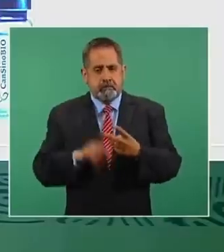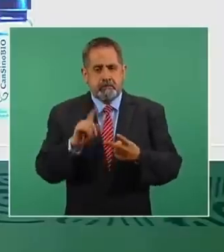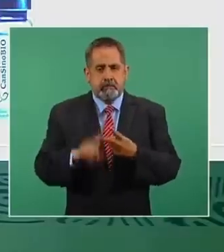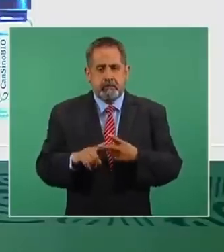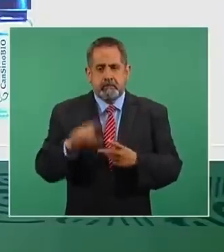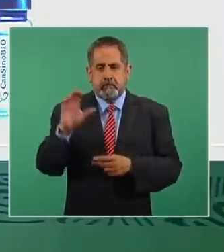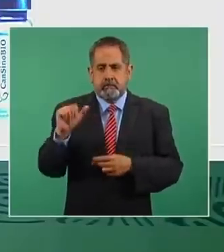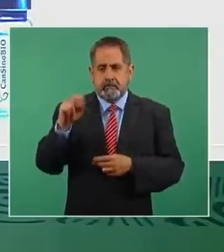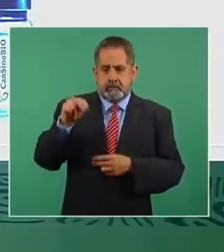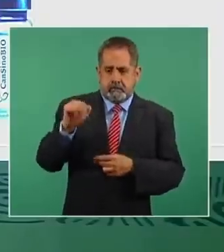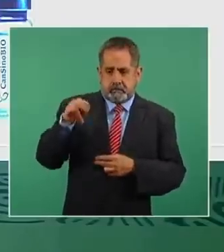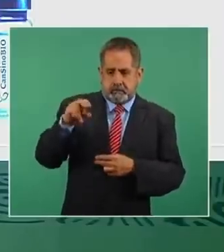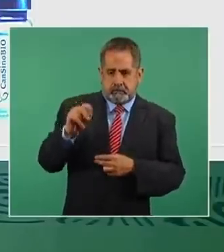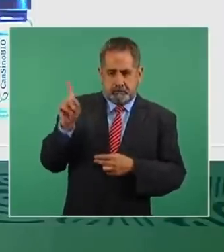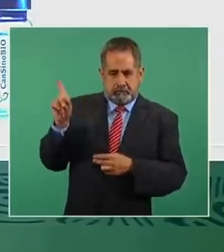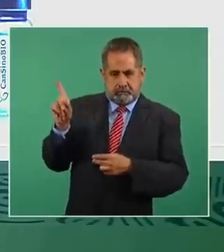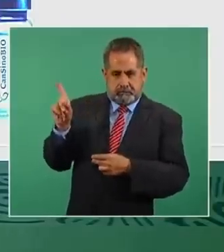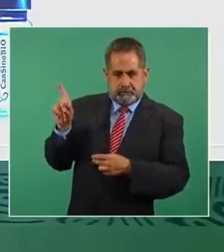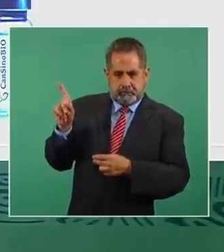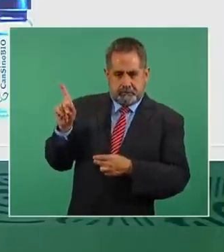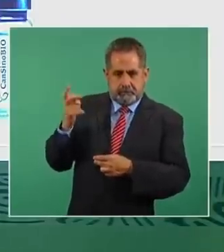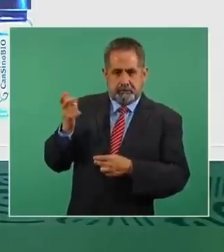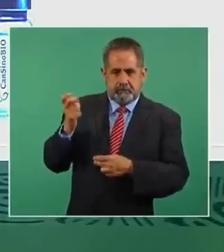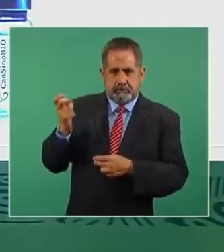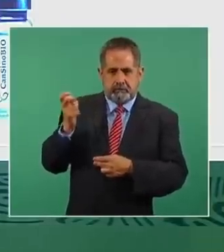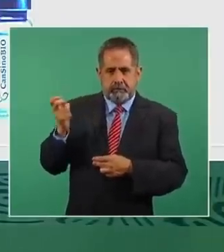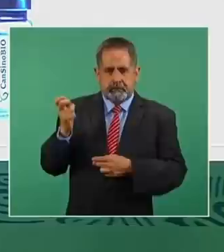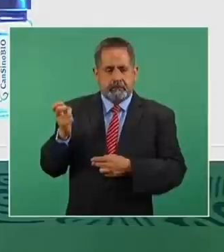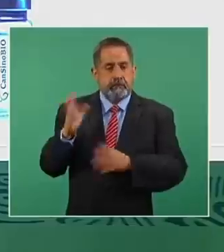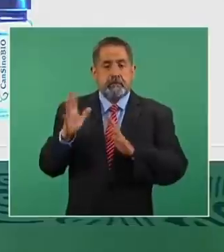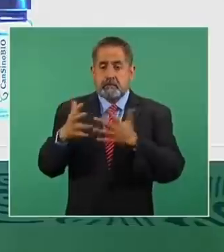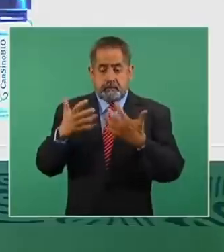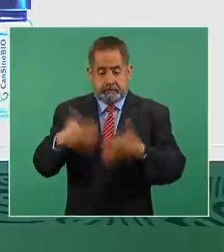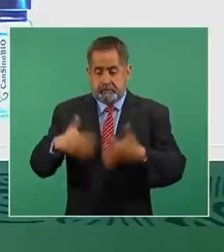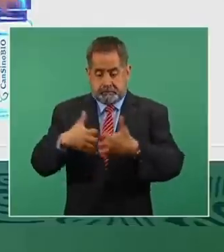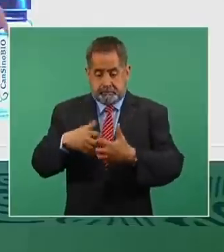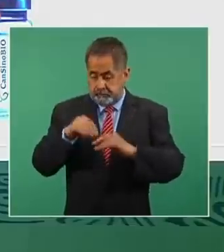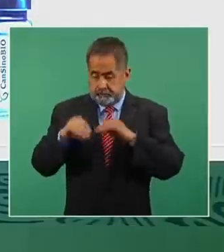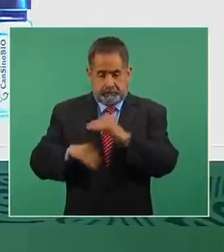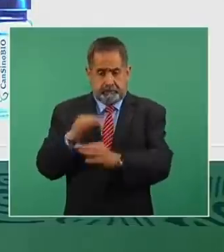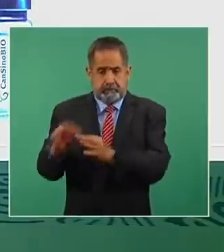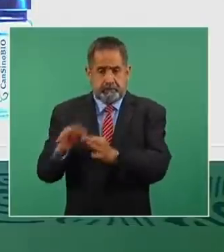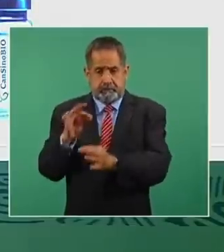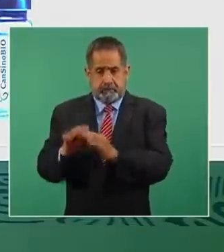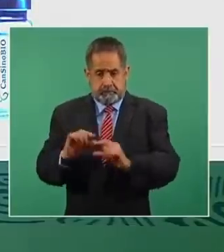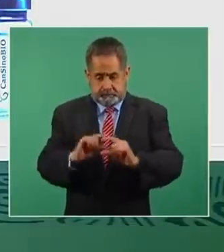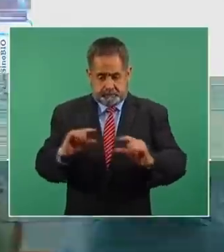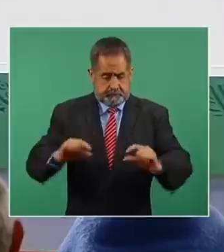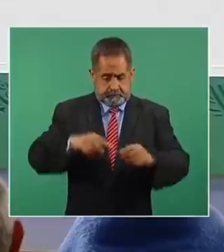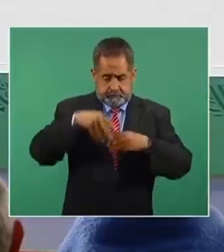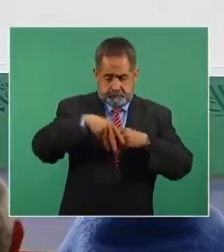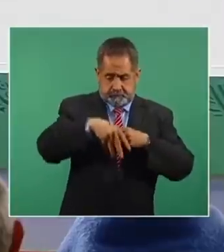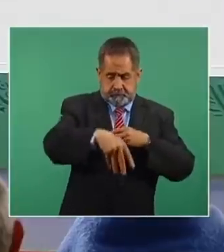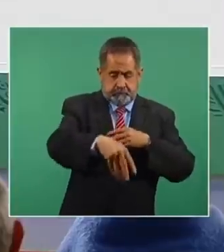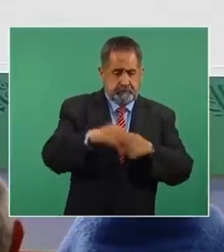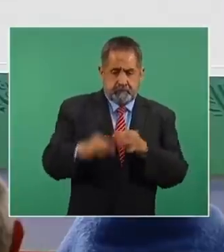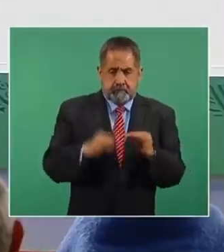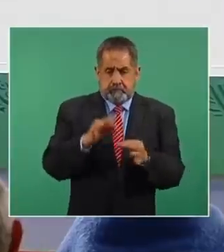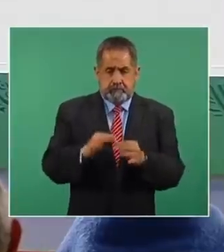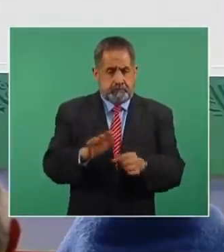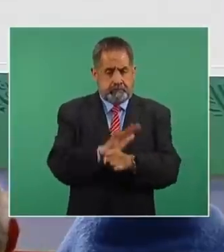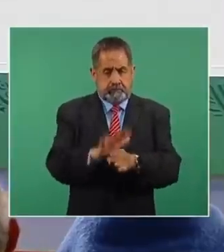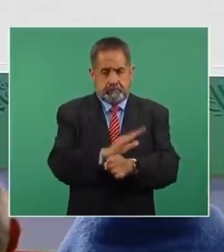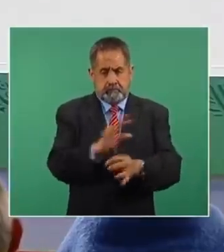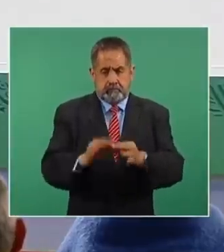y CanSino, que tendrá, este lote ya está fabricado, envasado. Y toma